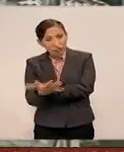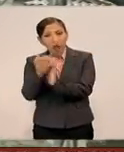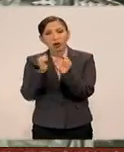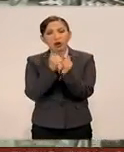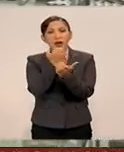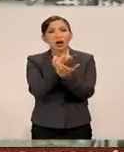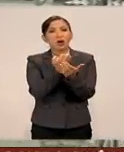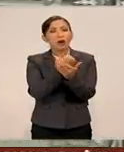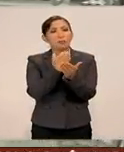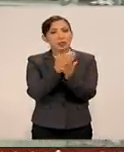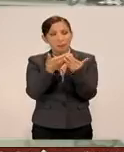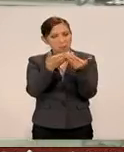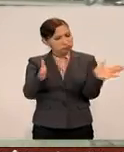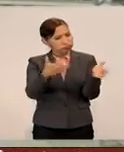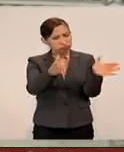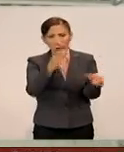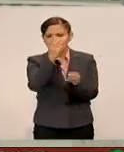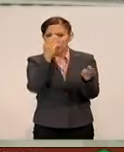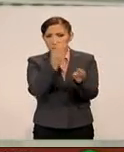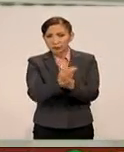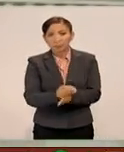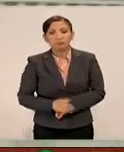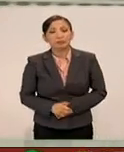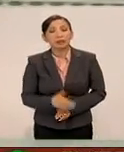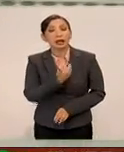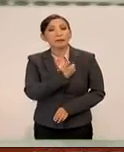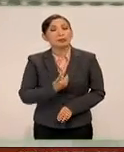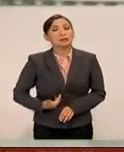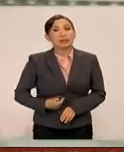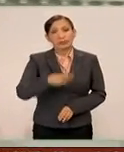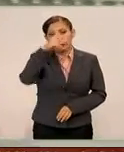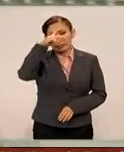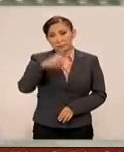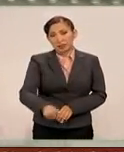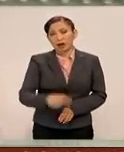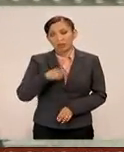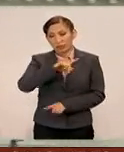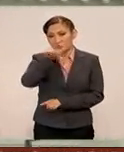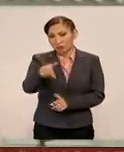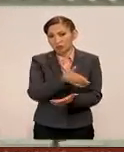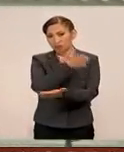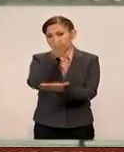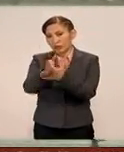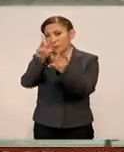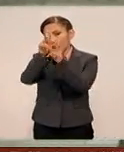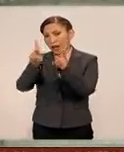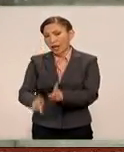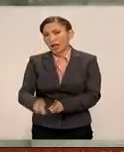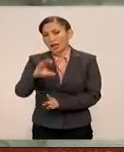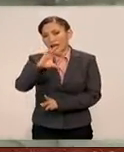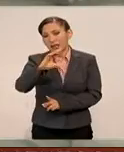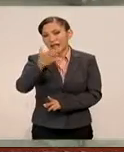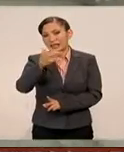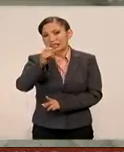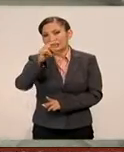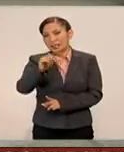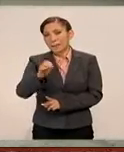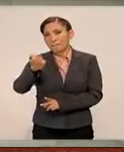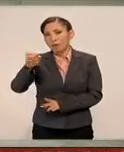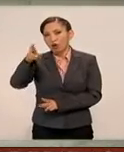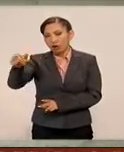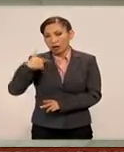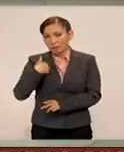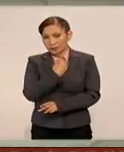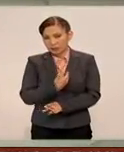una economía de las más abiertas del mundo. El presidente Enrique Peña Nieto más tarde arribará al Palacio de Christian Borg, donde será recibido